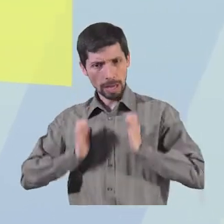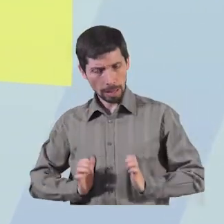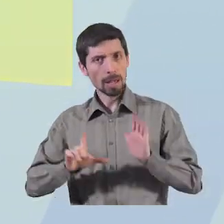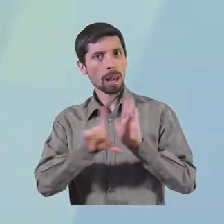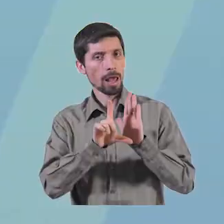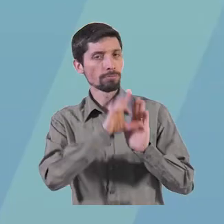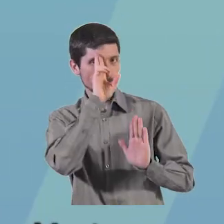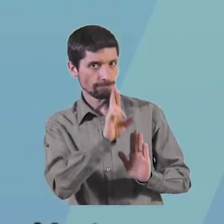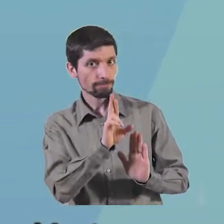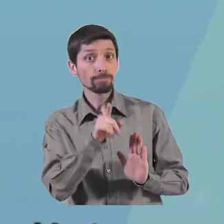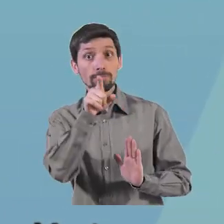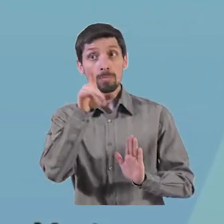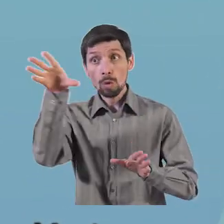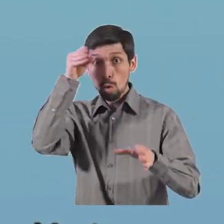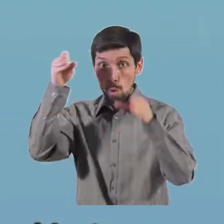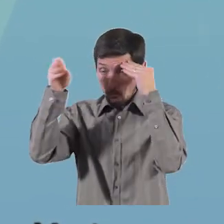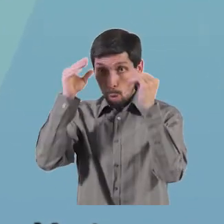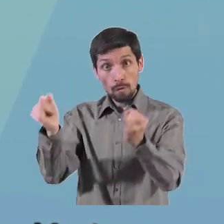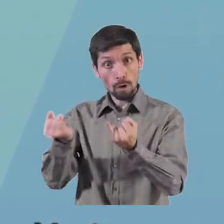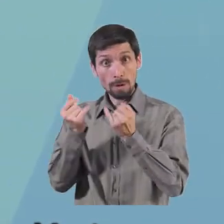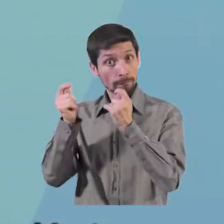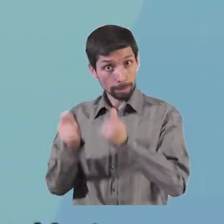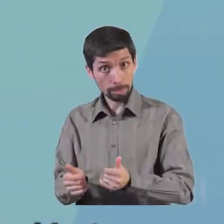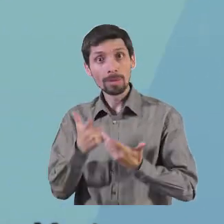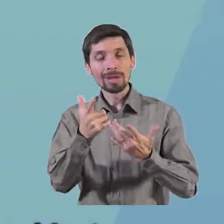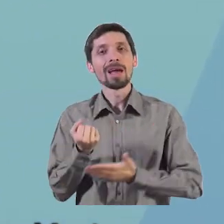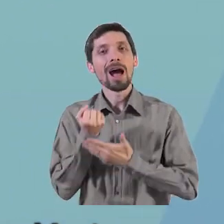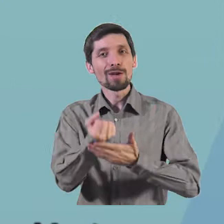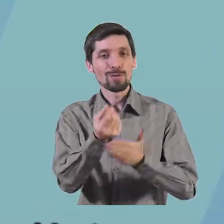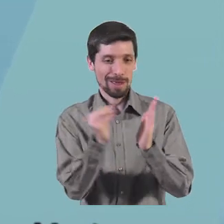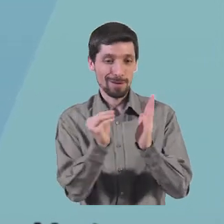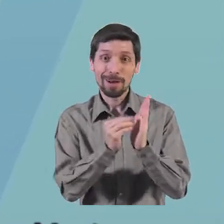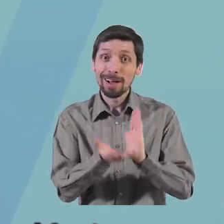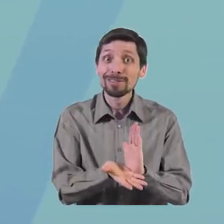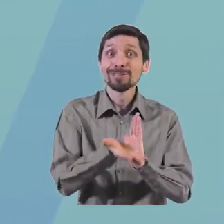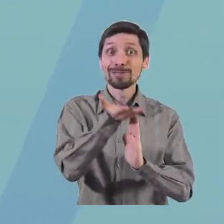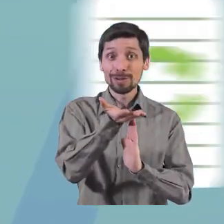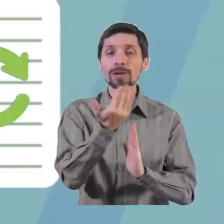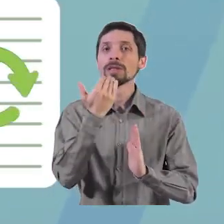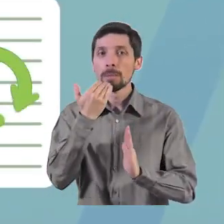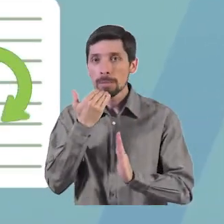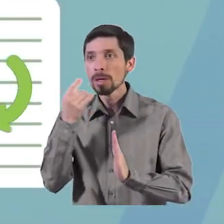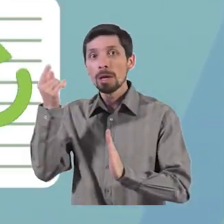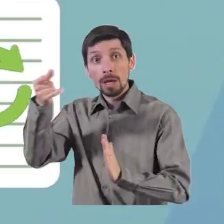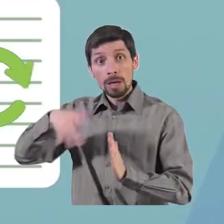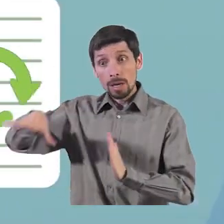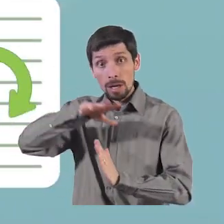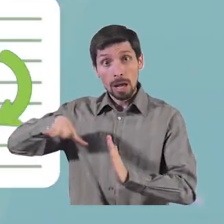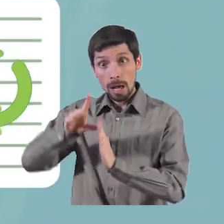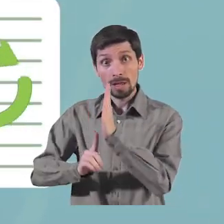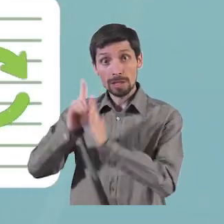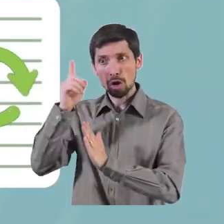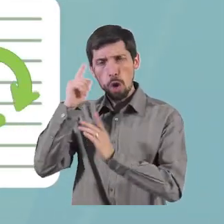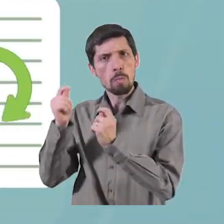legal. Ser un alfabetizado en información beneficiará tu rendimiento académico y te mantendrá actualizado en tu área